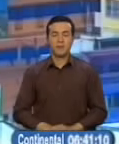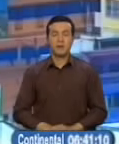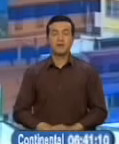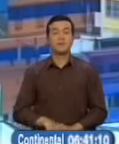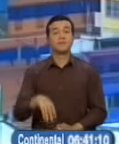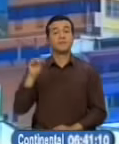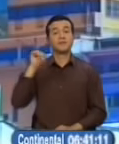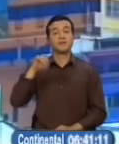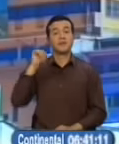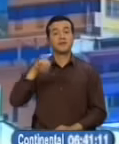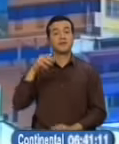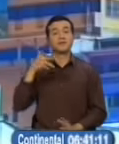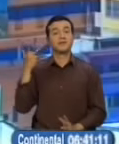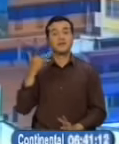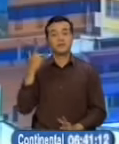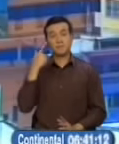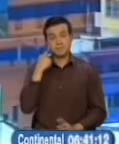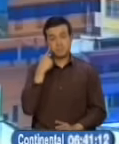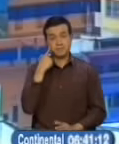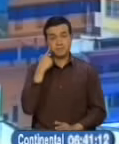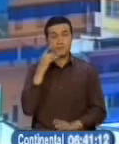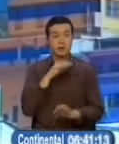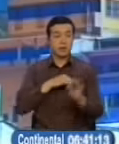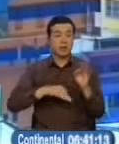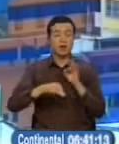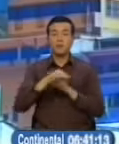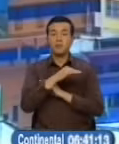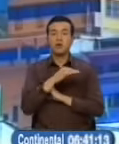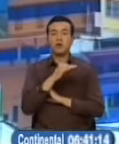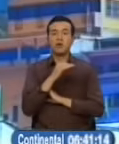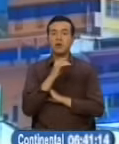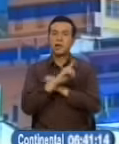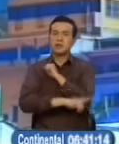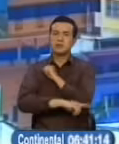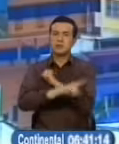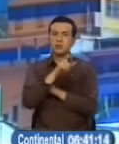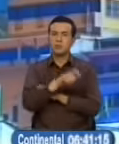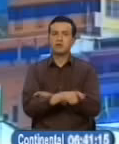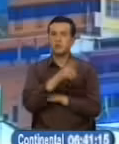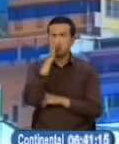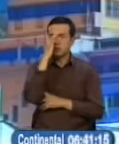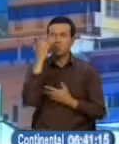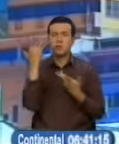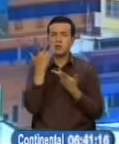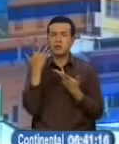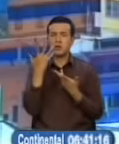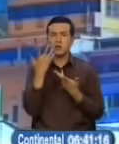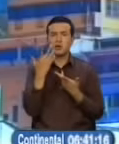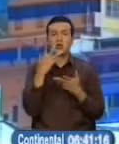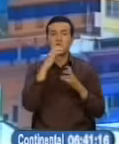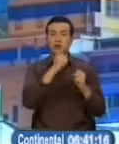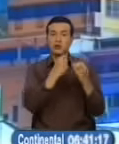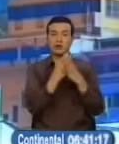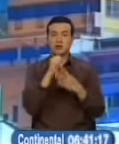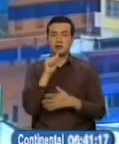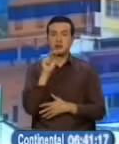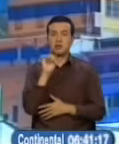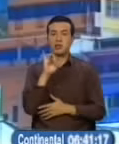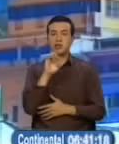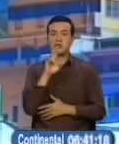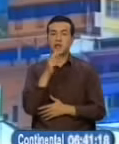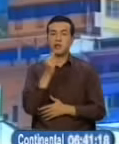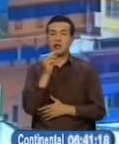Este martes se realizó una audiencia de sustitución de medidas cautelares en la Corte Provincial de Pichincha en relación a la detención de Santiago